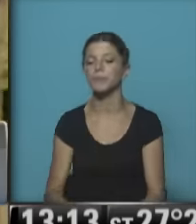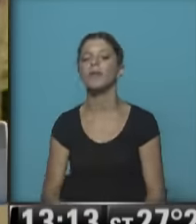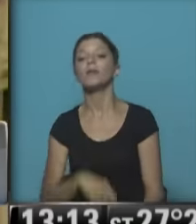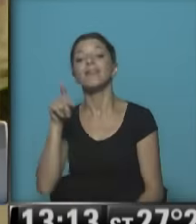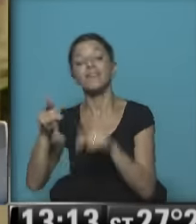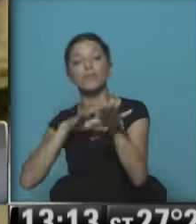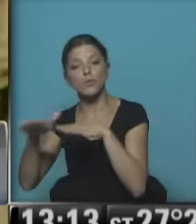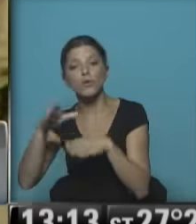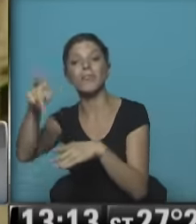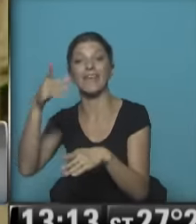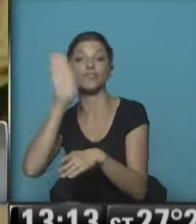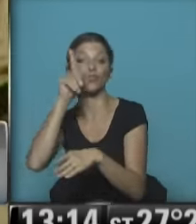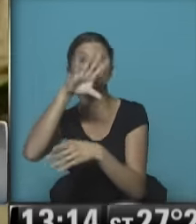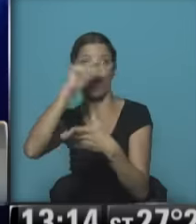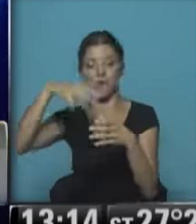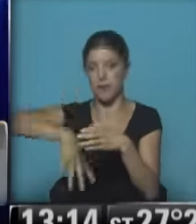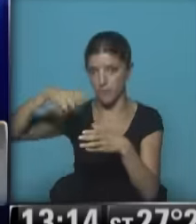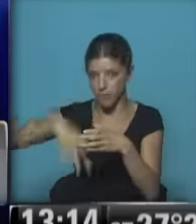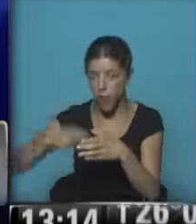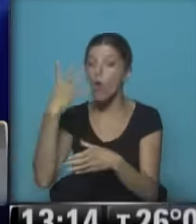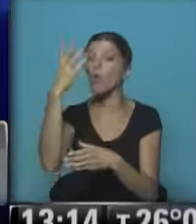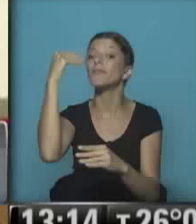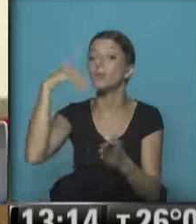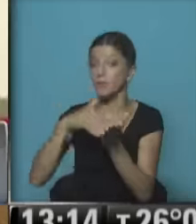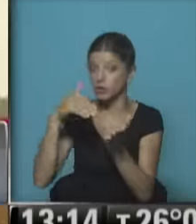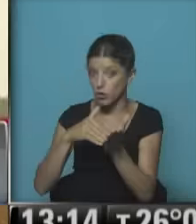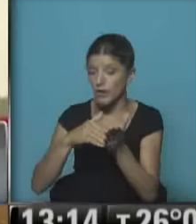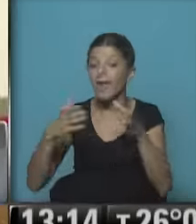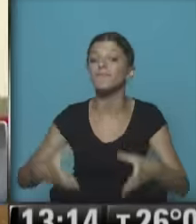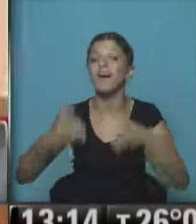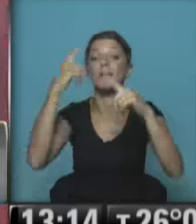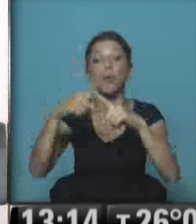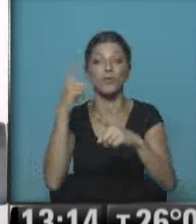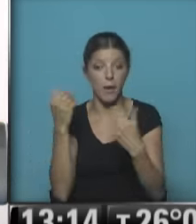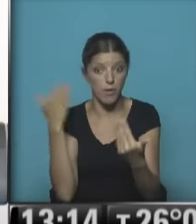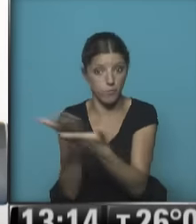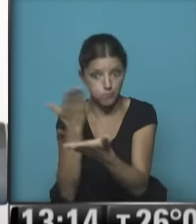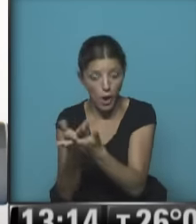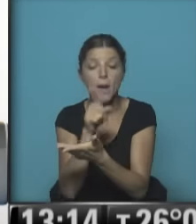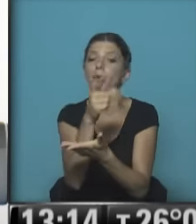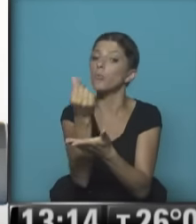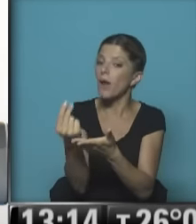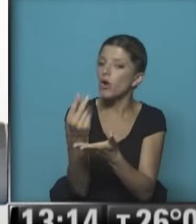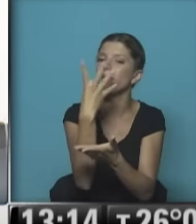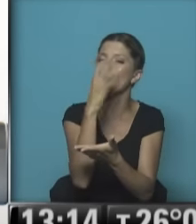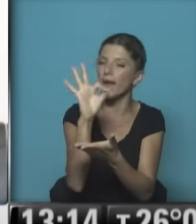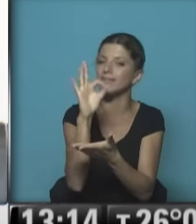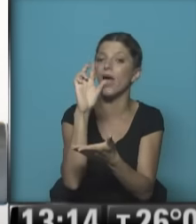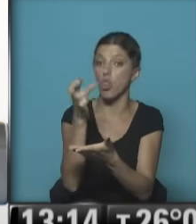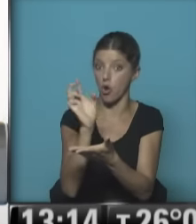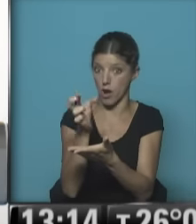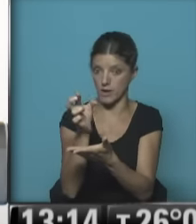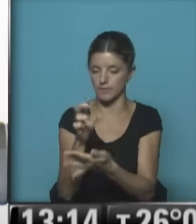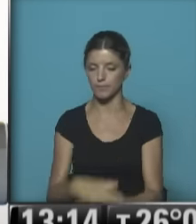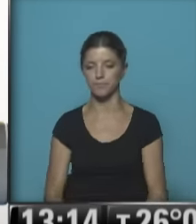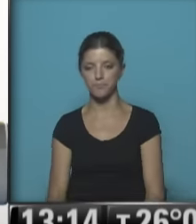Estados Unidos sumar oferta por 4 millones de barriles por día, pero a un costo que se presume cercano a los $40.